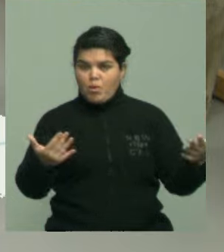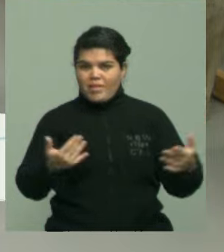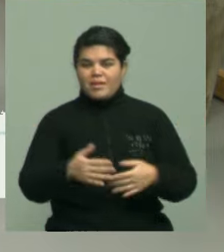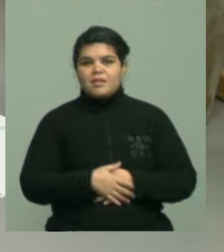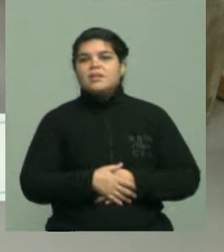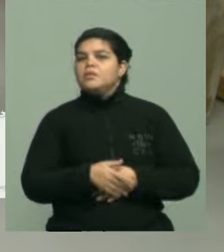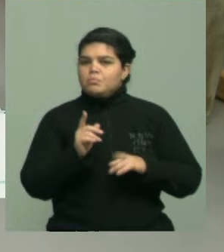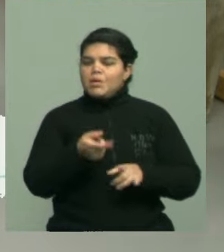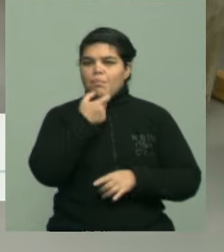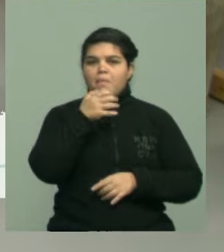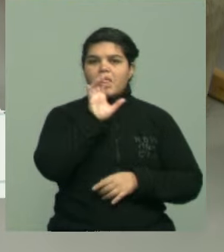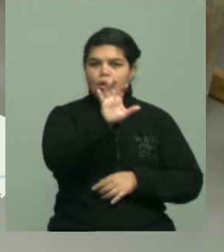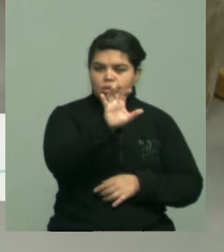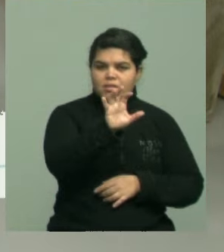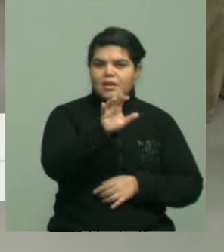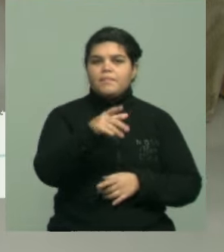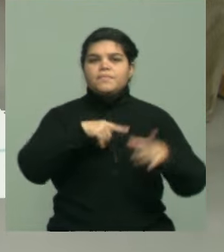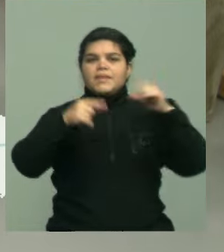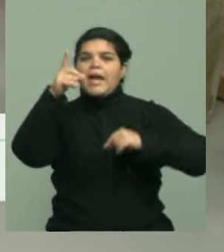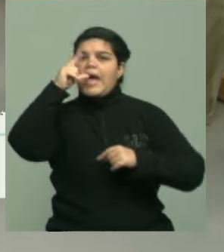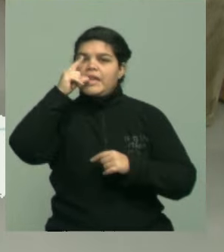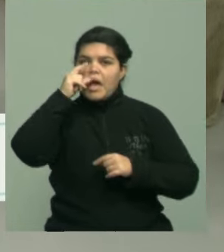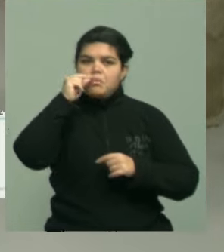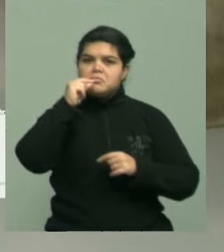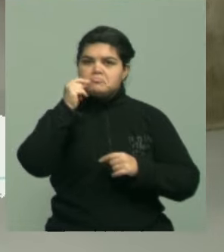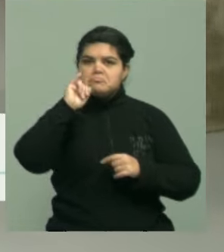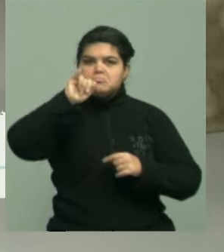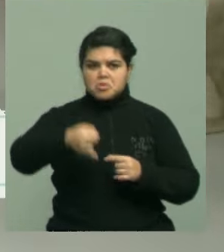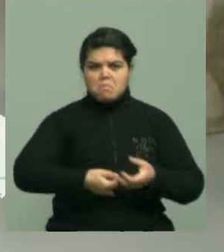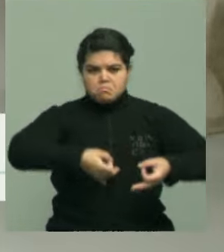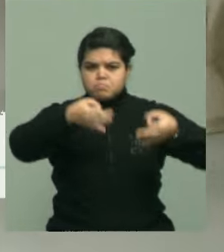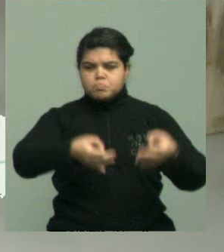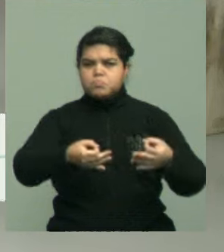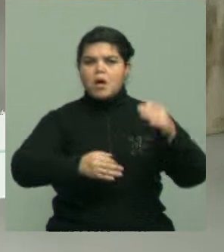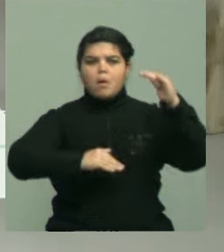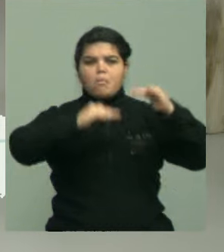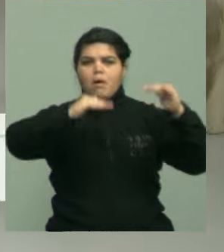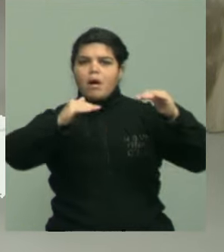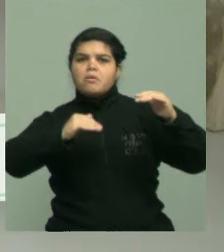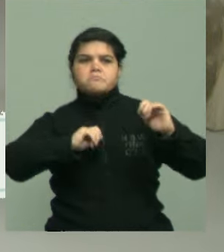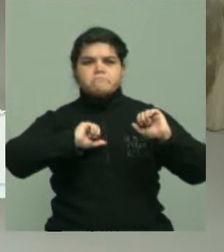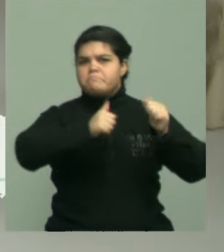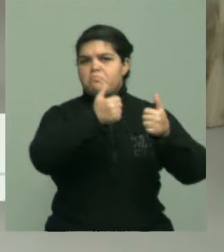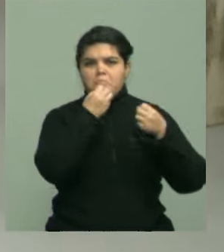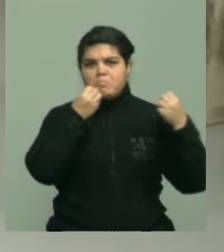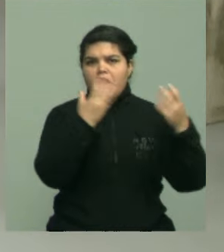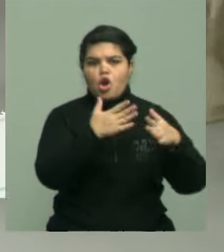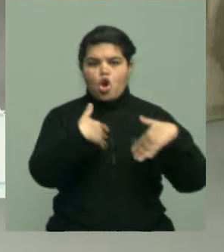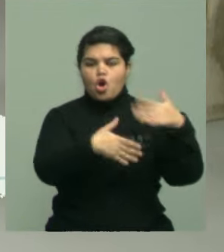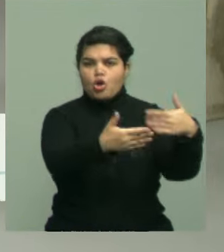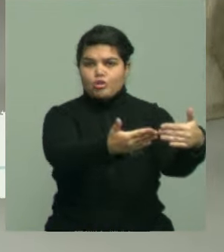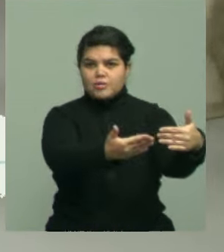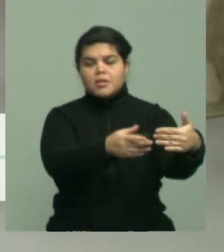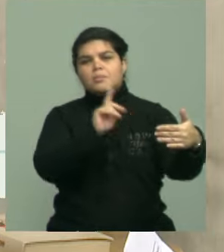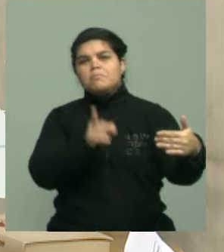enfoque en la agroindustria. Entonces, aprovechar. Vemos lugares en el mundo como California que lo ha hecho.